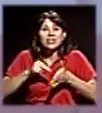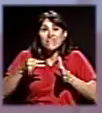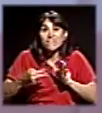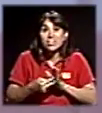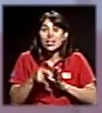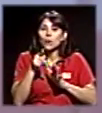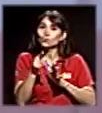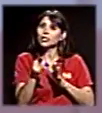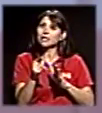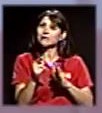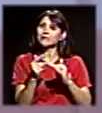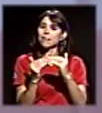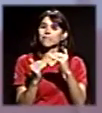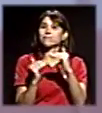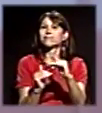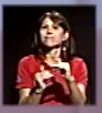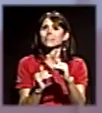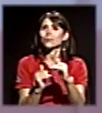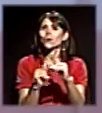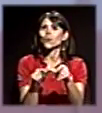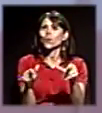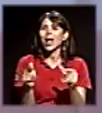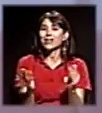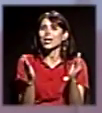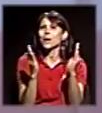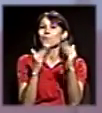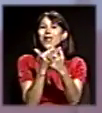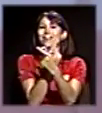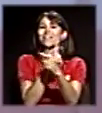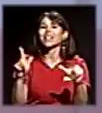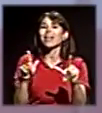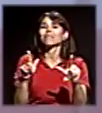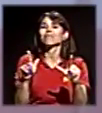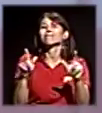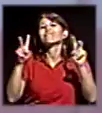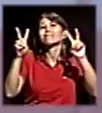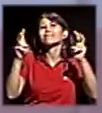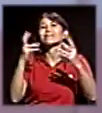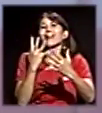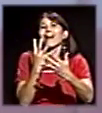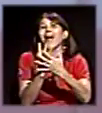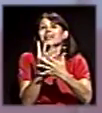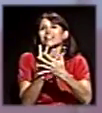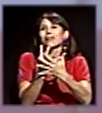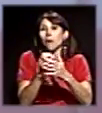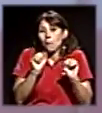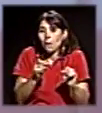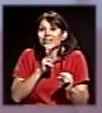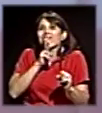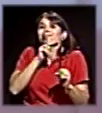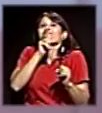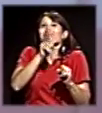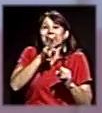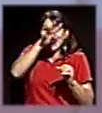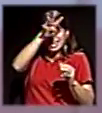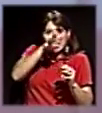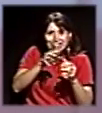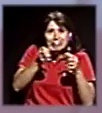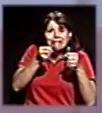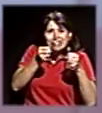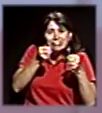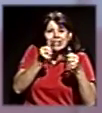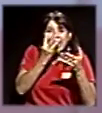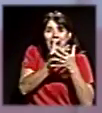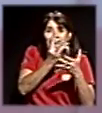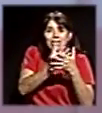libertad la adicción justamente te lleva a la cárcel literal ya sea que llegues o no a la cárcel física te mete en una cárcel